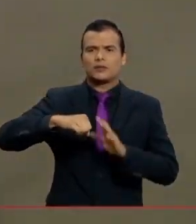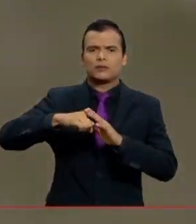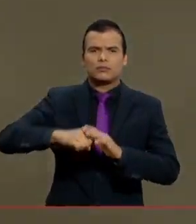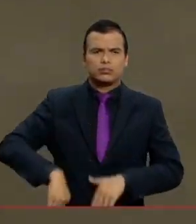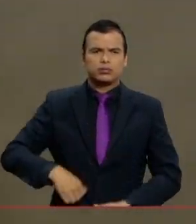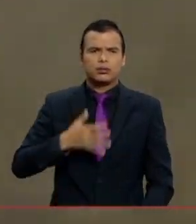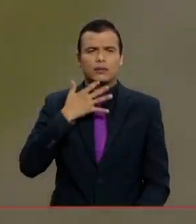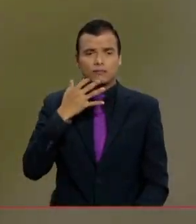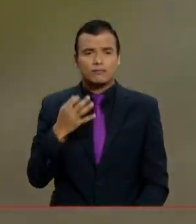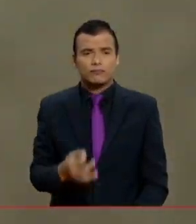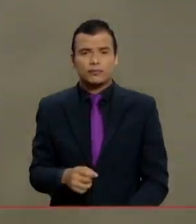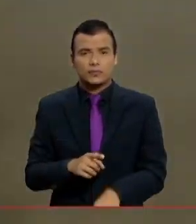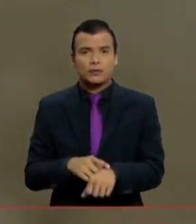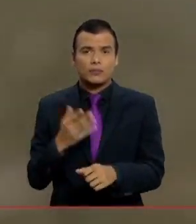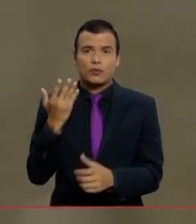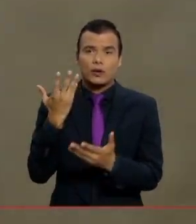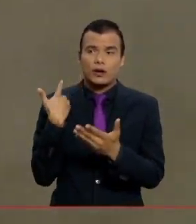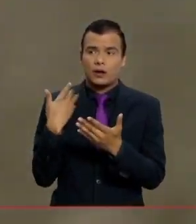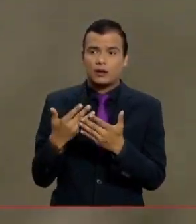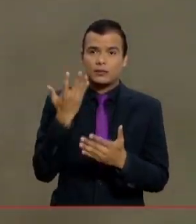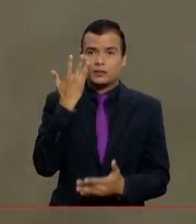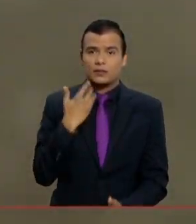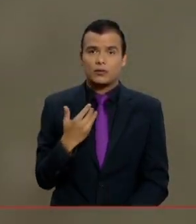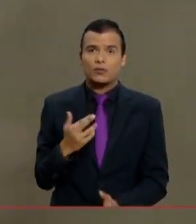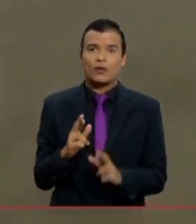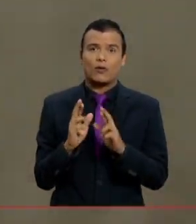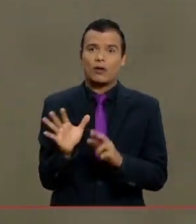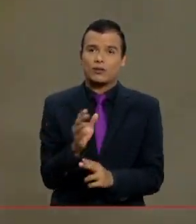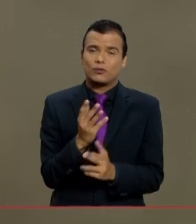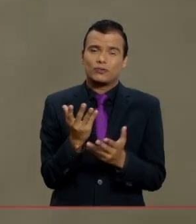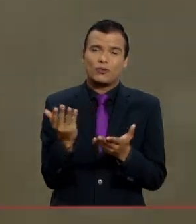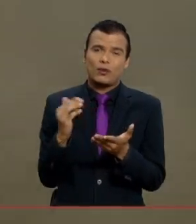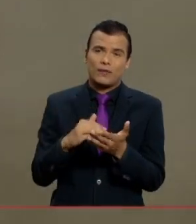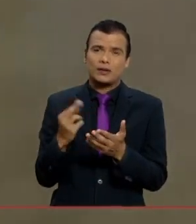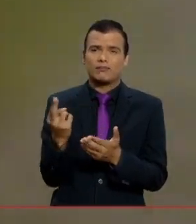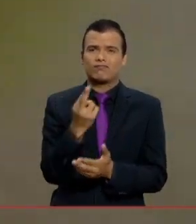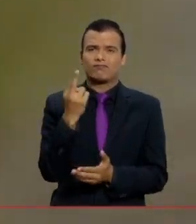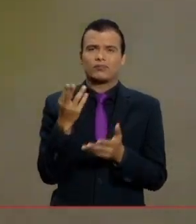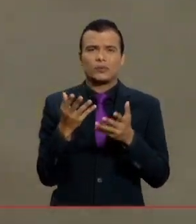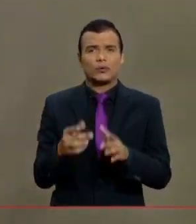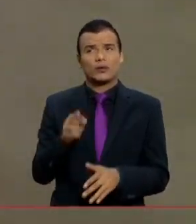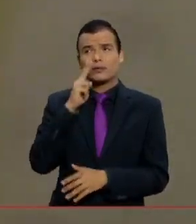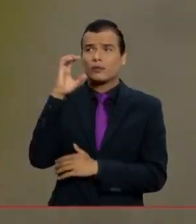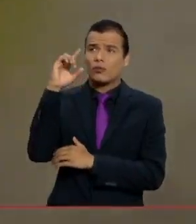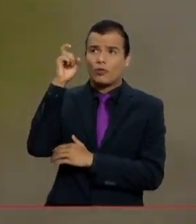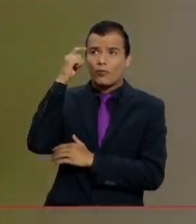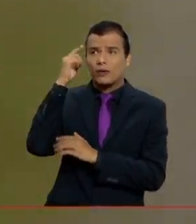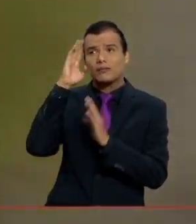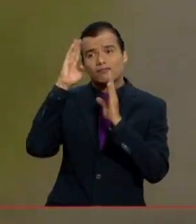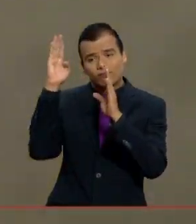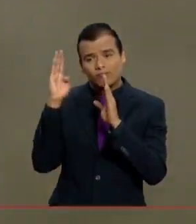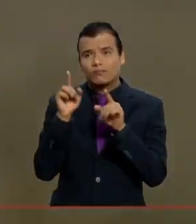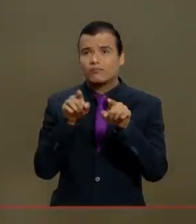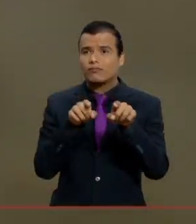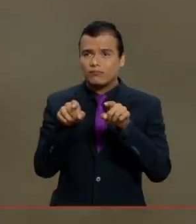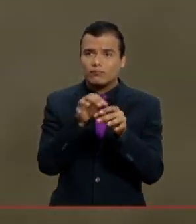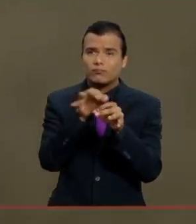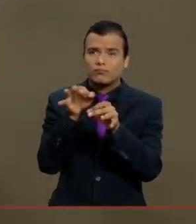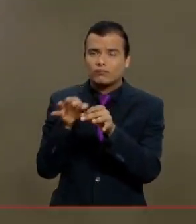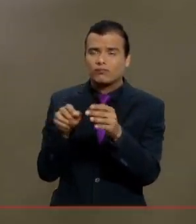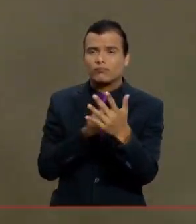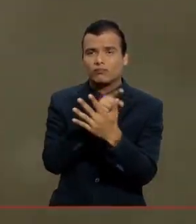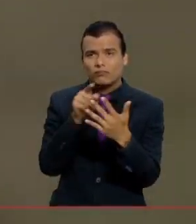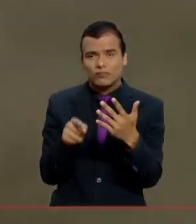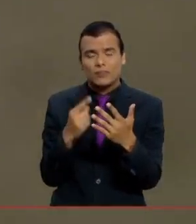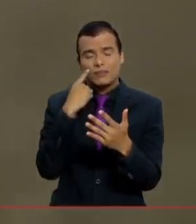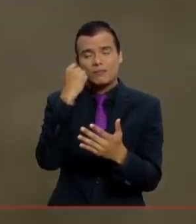la ciudadanía como las autoridades esperan no volver a vivir. Por esto piden al gobierno nacional intervenir urgentemente, pues la situación cada vez